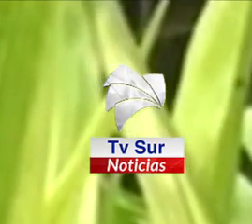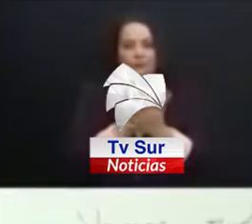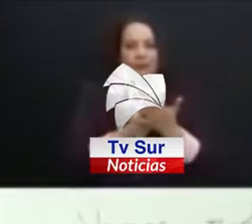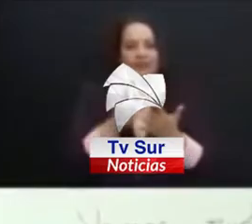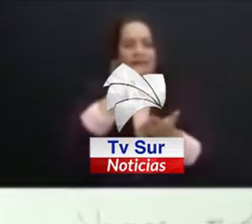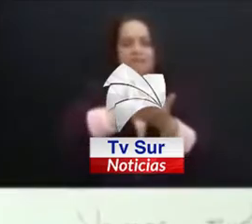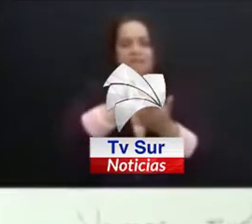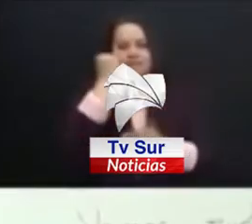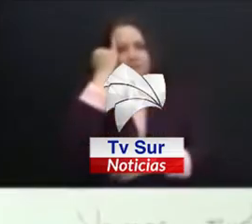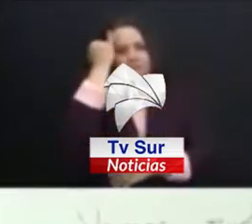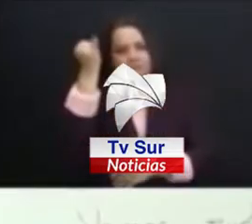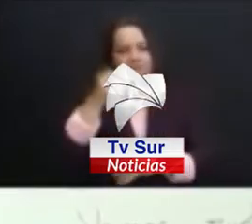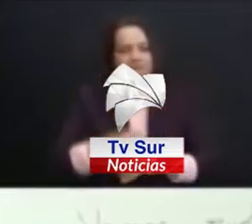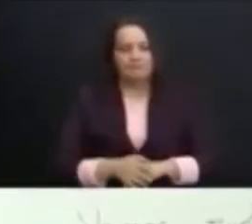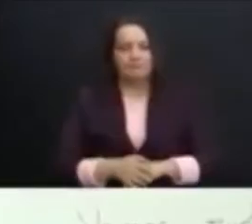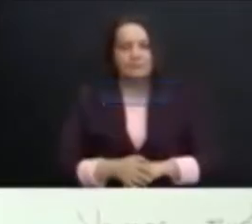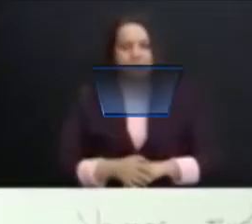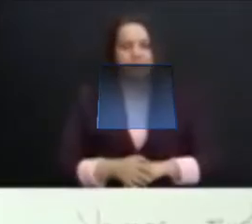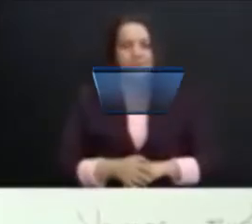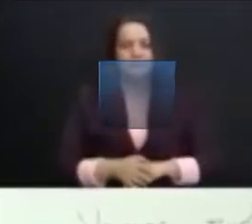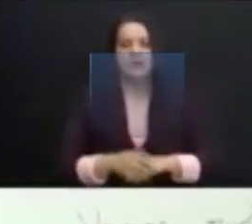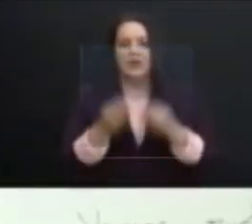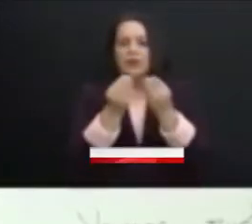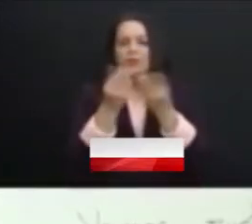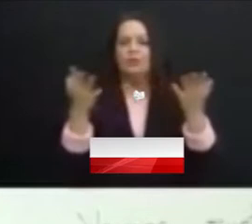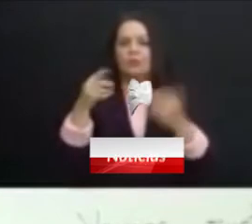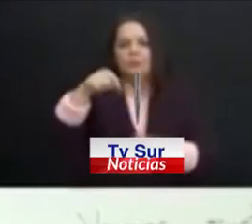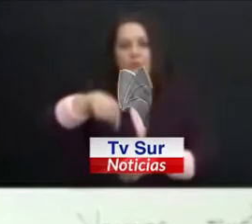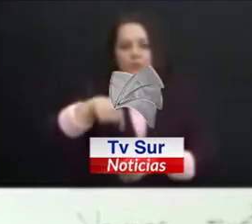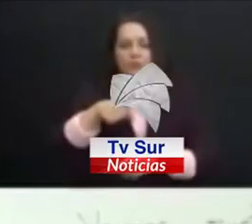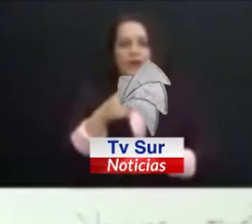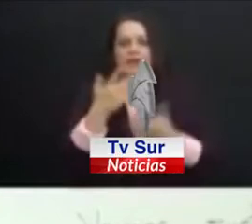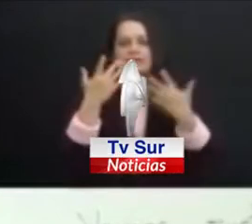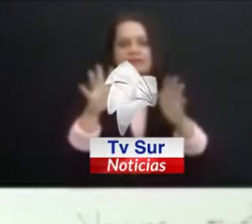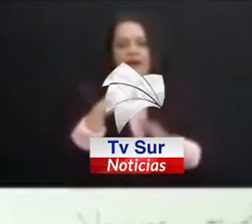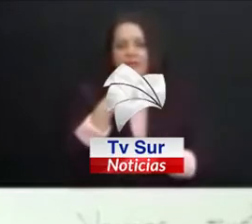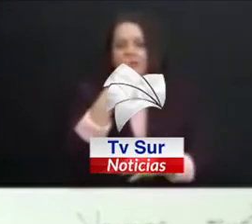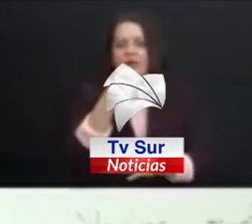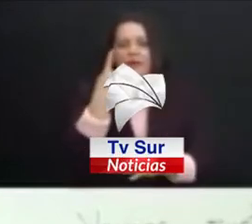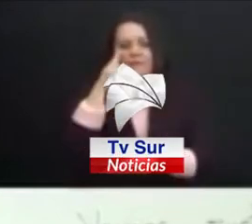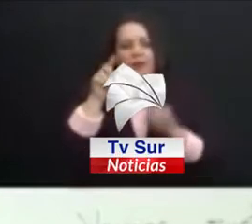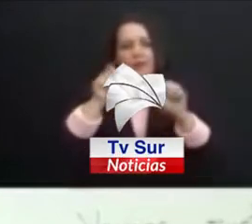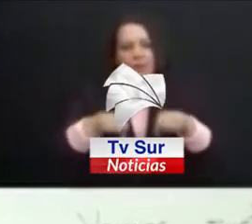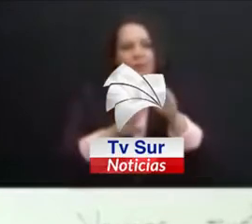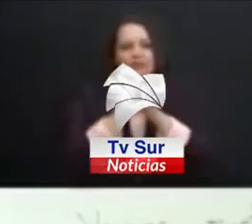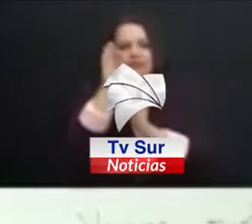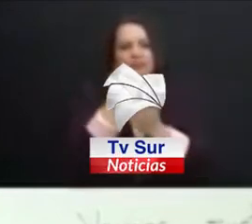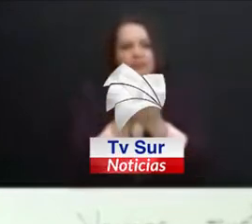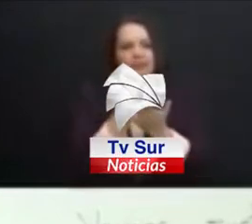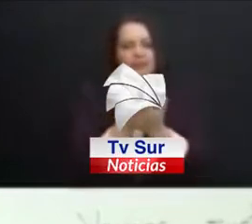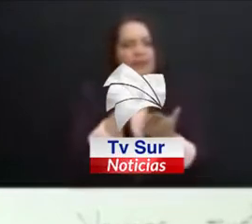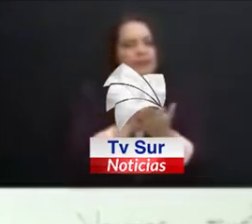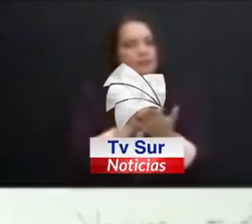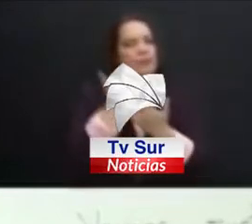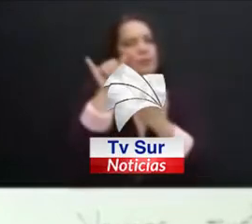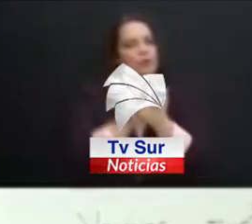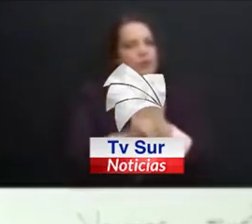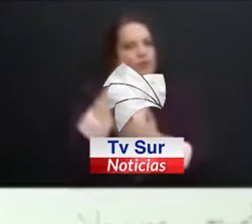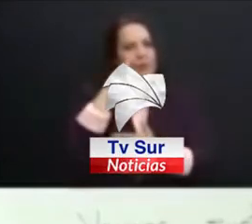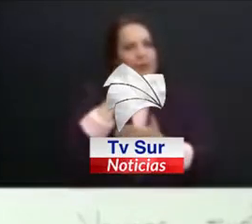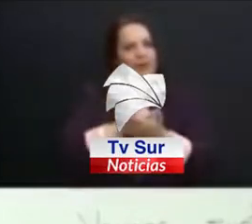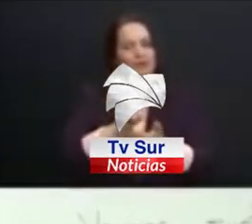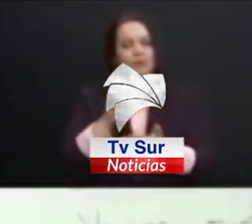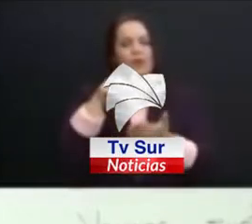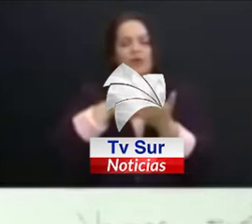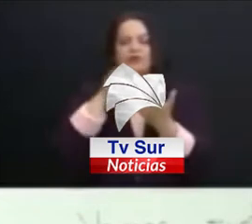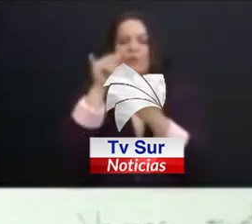una iniciativa que muchos de acá hemos mencionado para poder reactivar la economía. Bueno, esto es un proyecto para eso. Esto es un